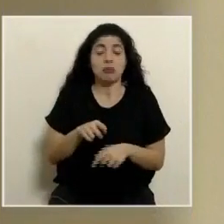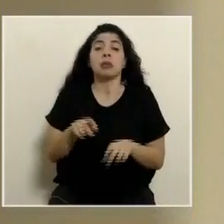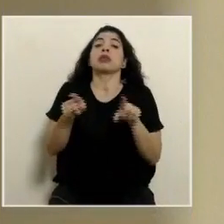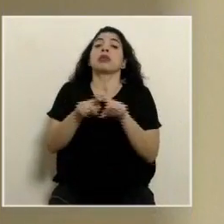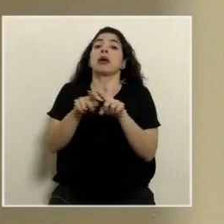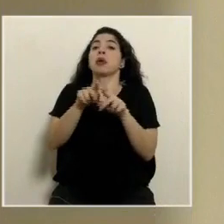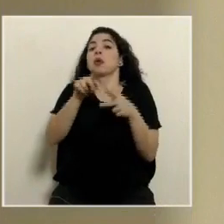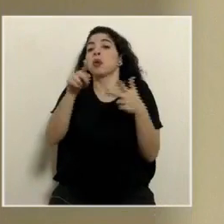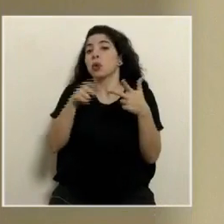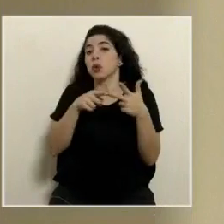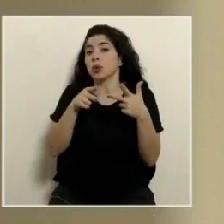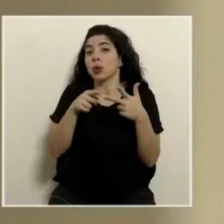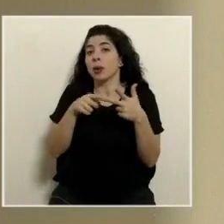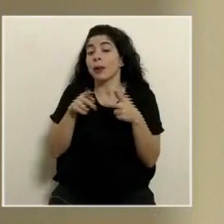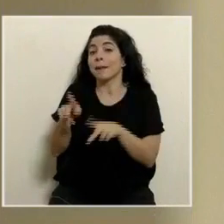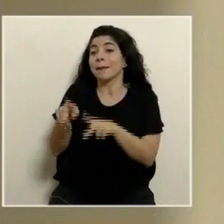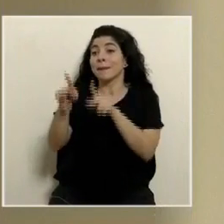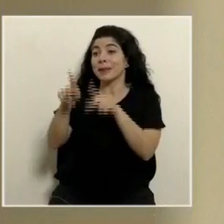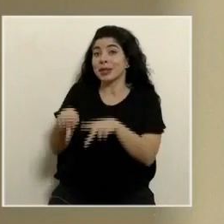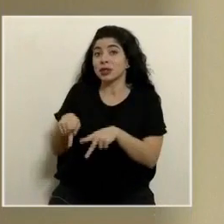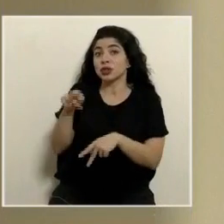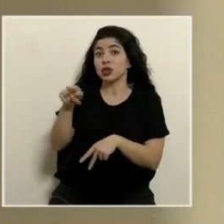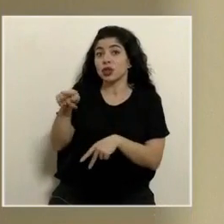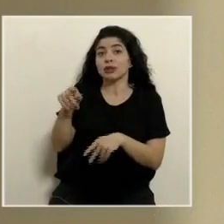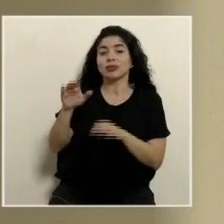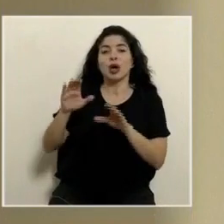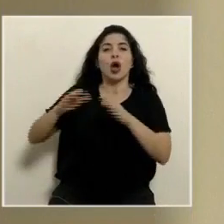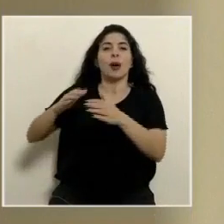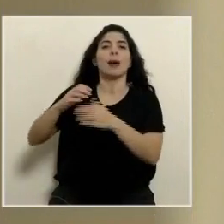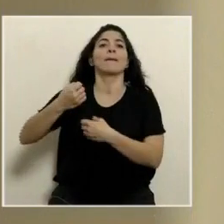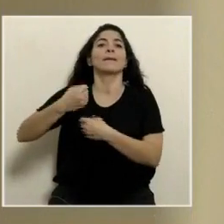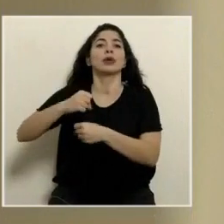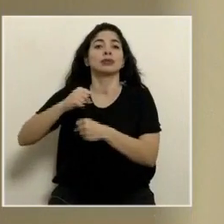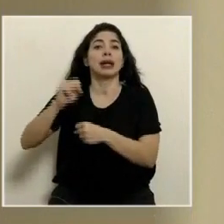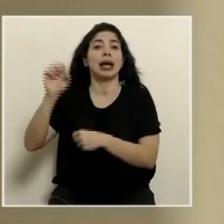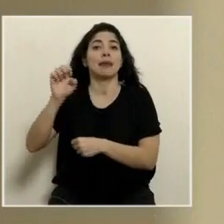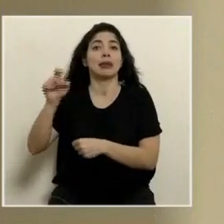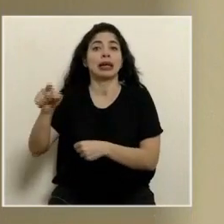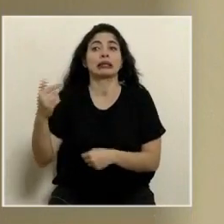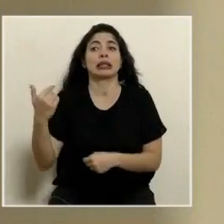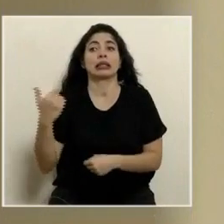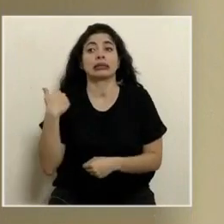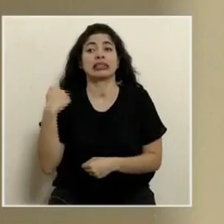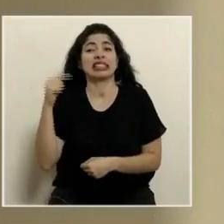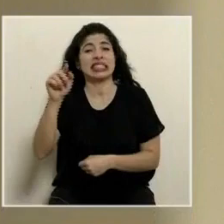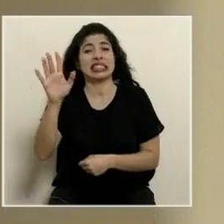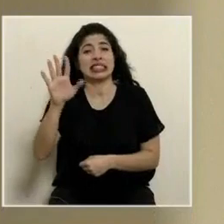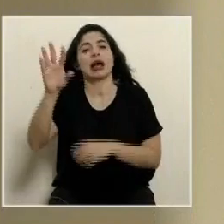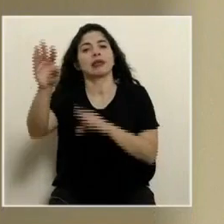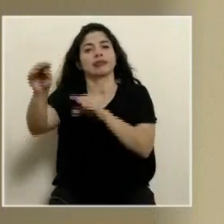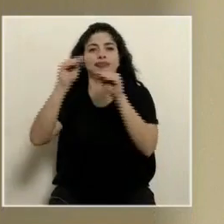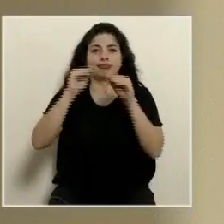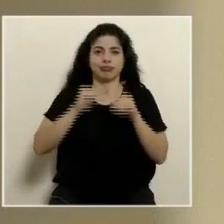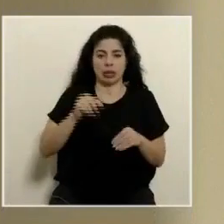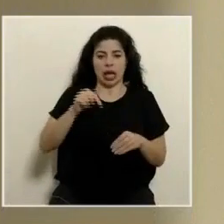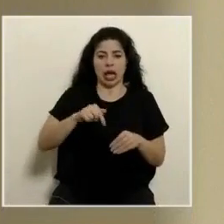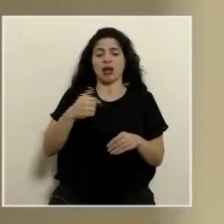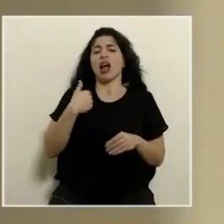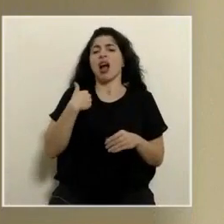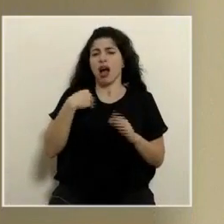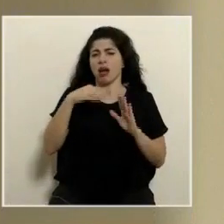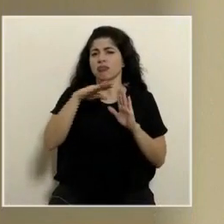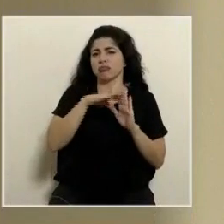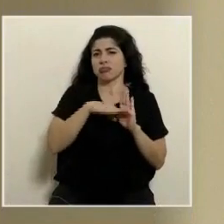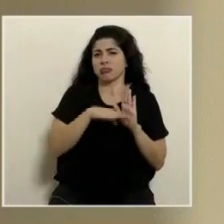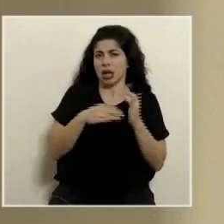también están las personas que remiten los comités municipales de emergencias. Entonces hay una serie de medidas que se